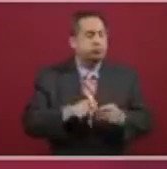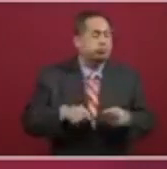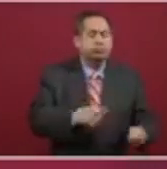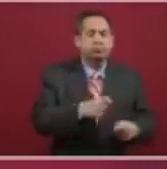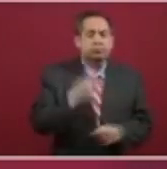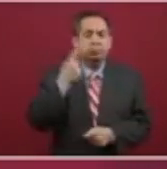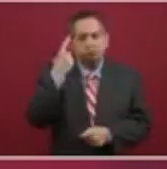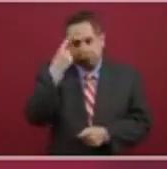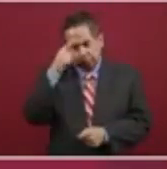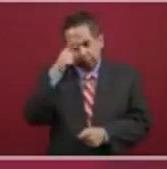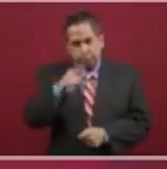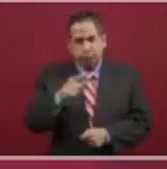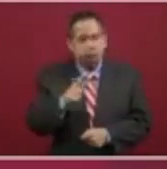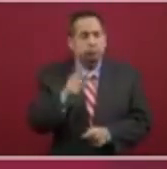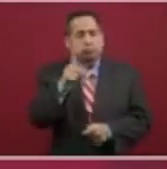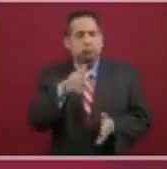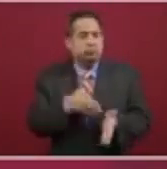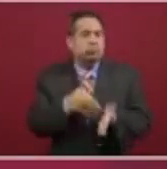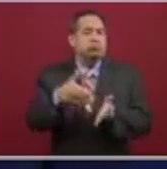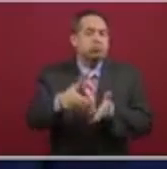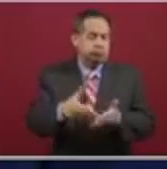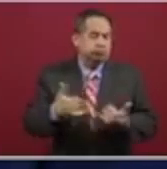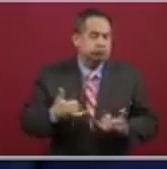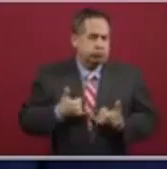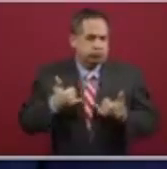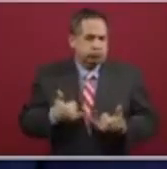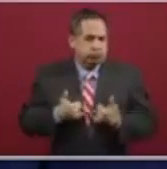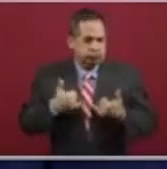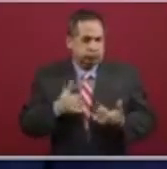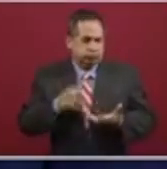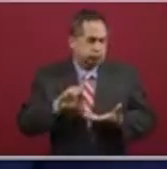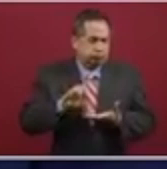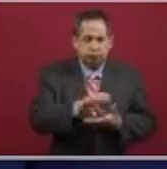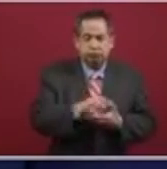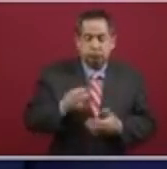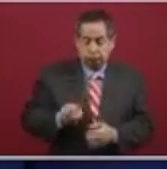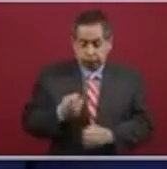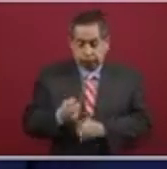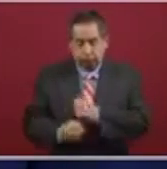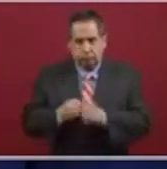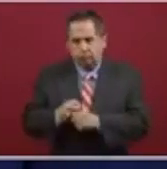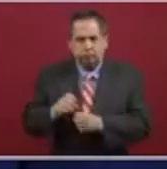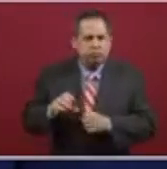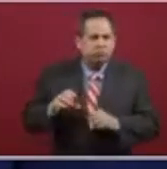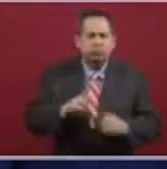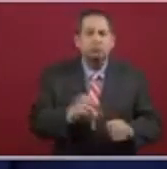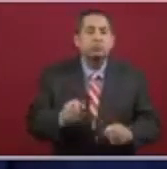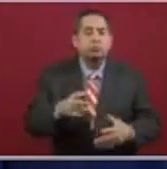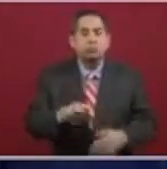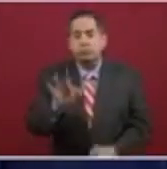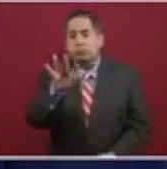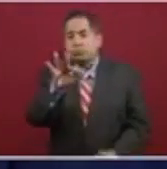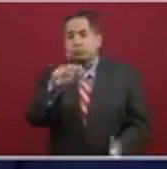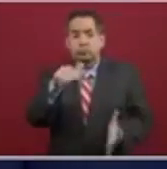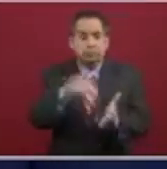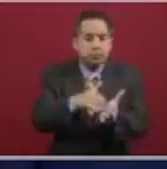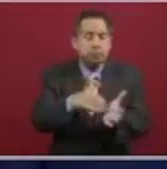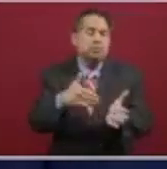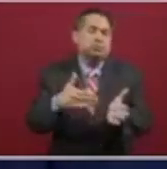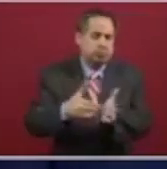para el millón de jóvenes este año de